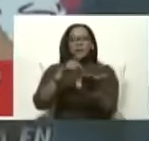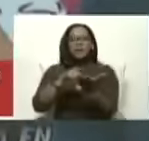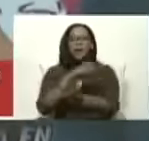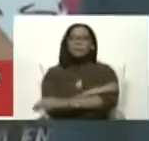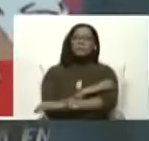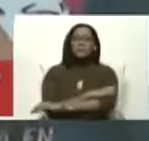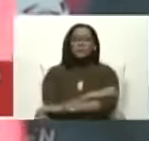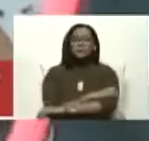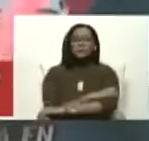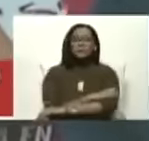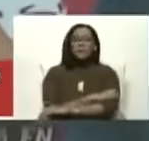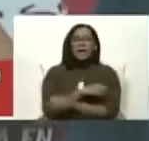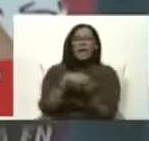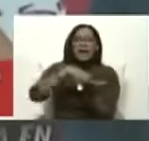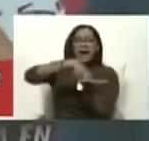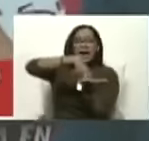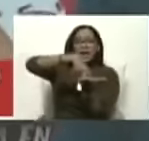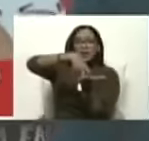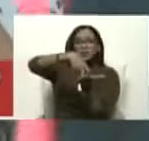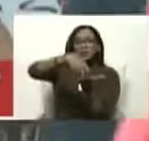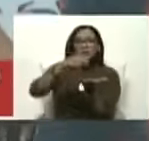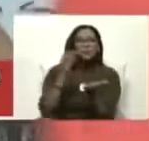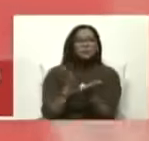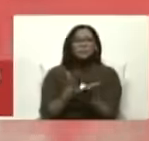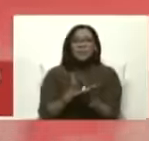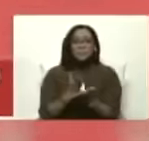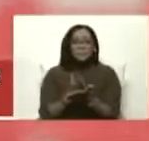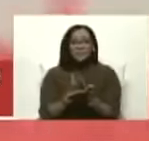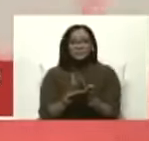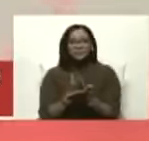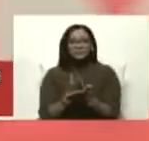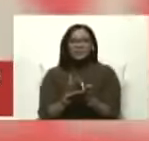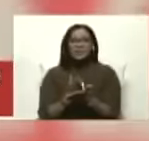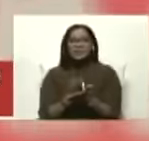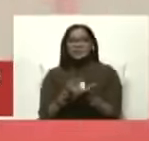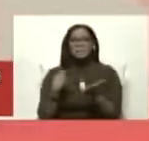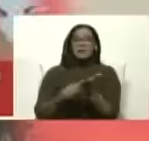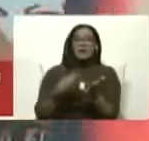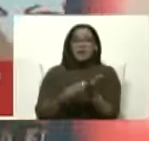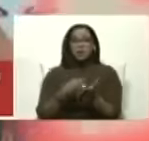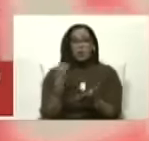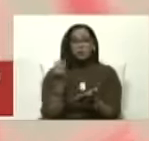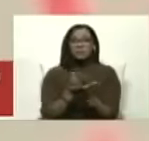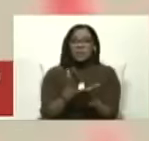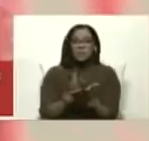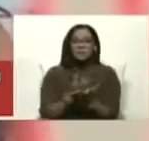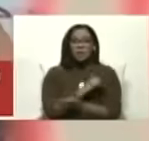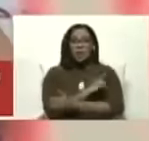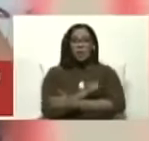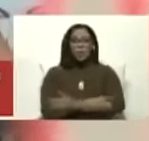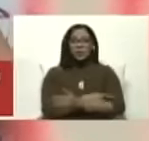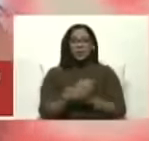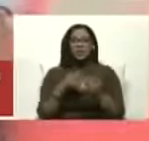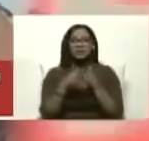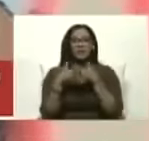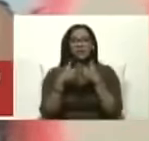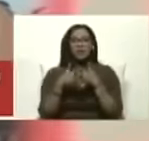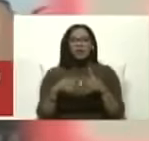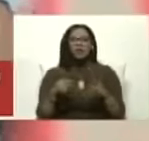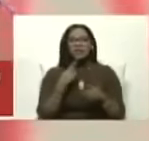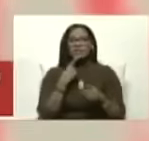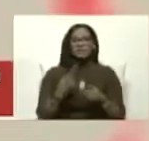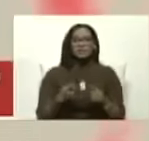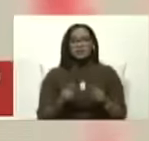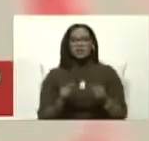patarucos, arrodillados como siempre, empleados como siempre de los poderes occidentales, fue a decir y a